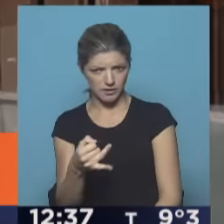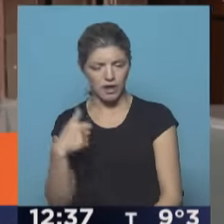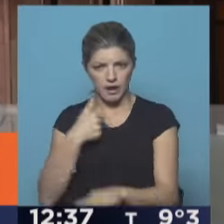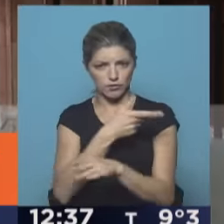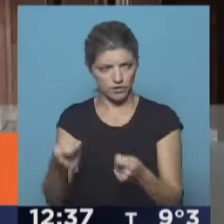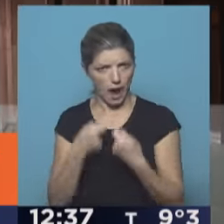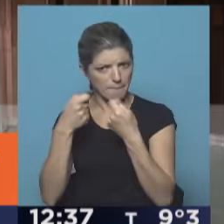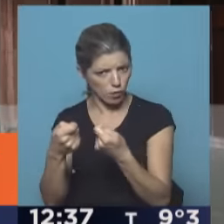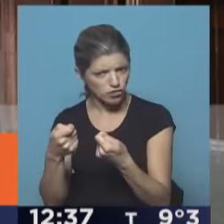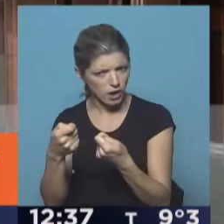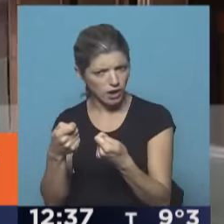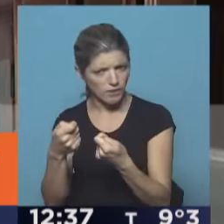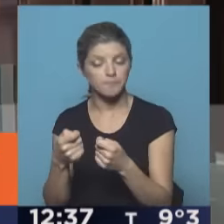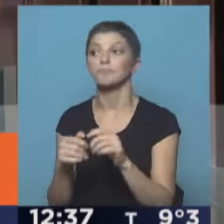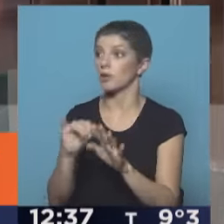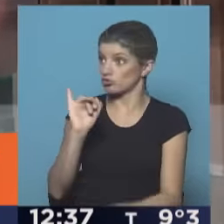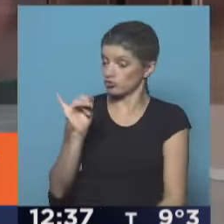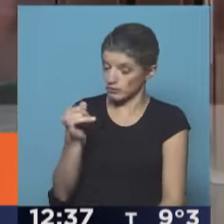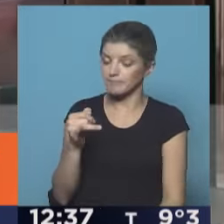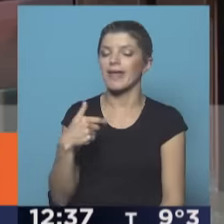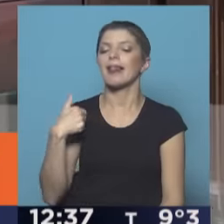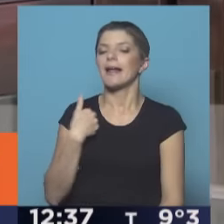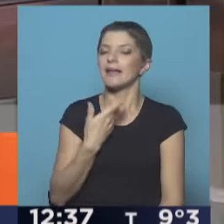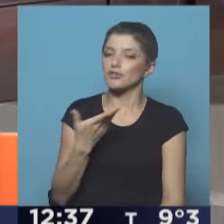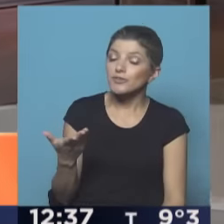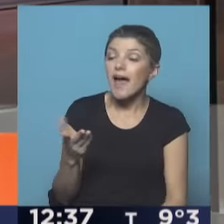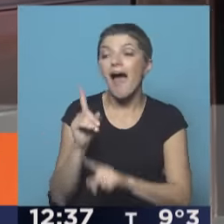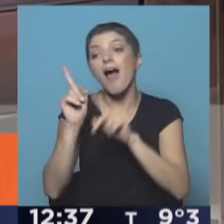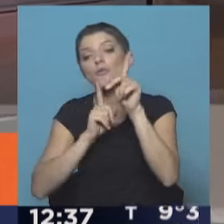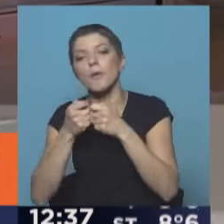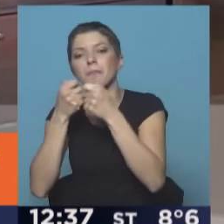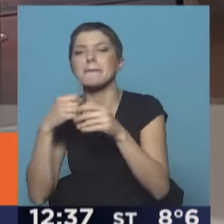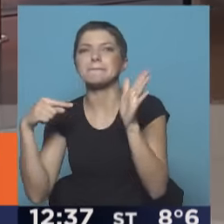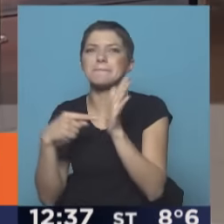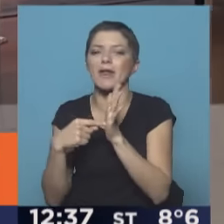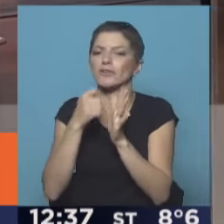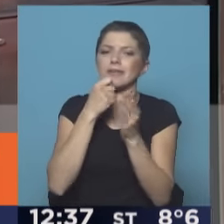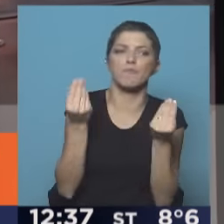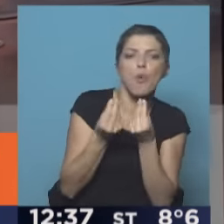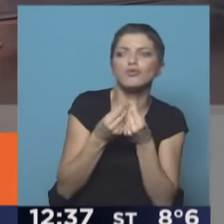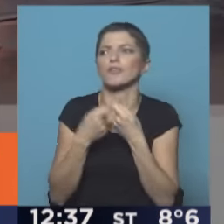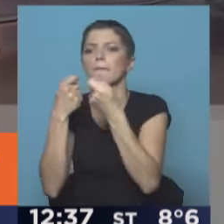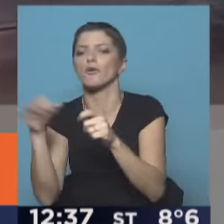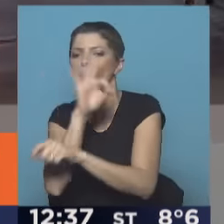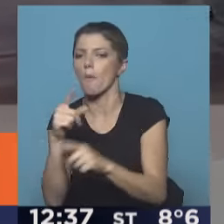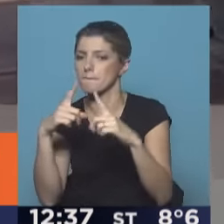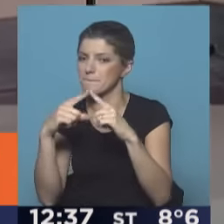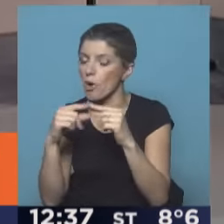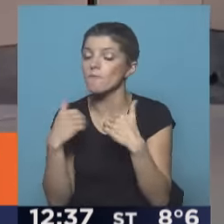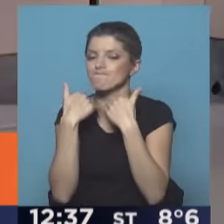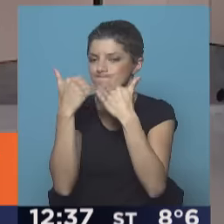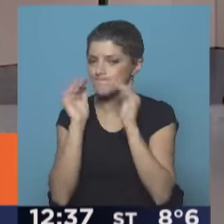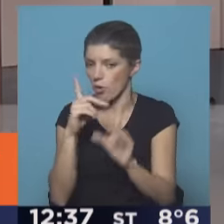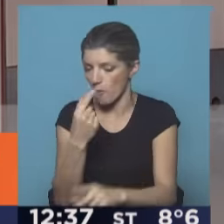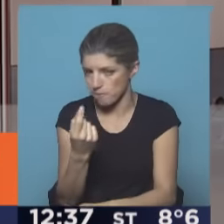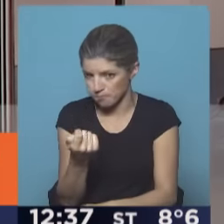más masivo goza de prestigio popular no sé cuán masivo pero sí es una red global recordemos